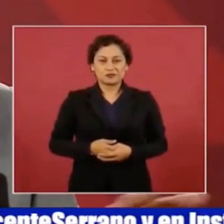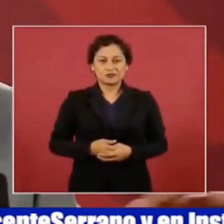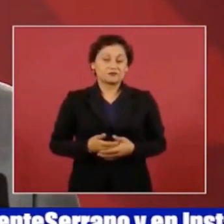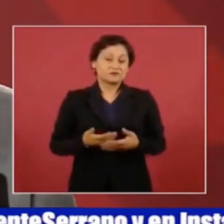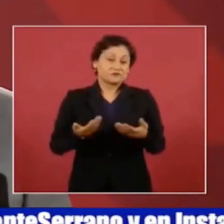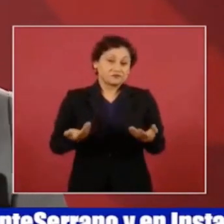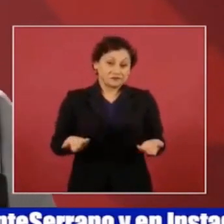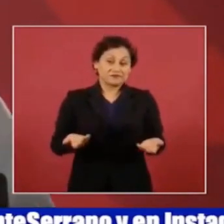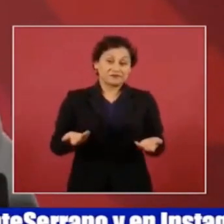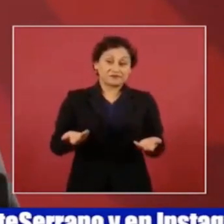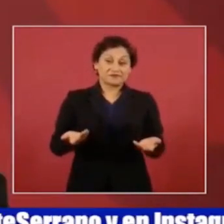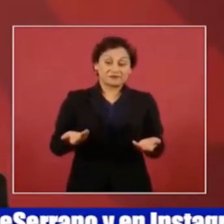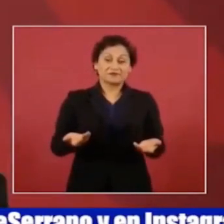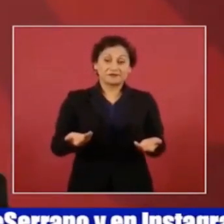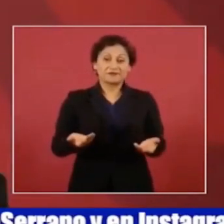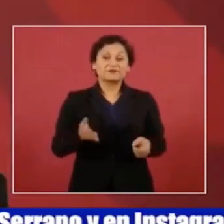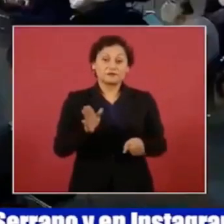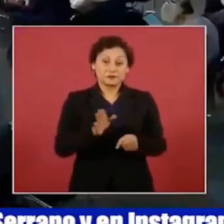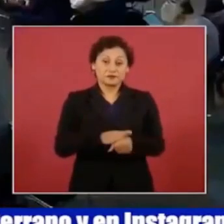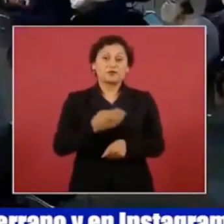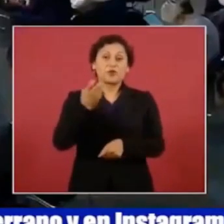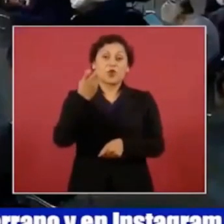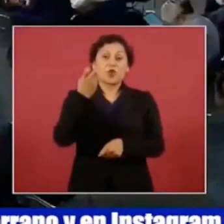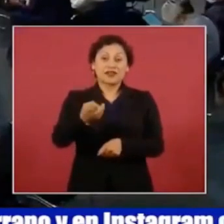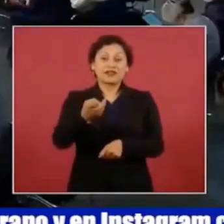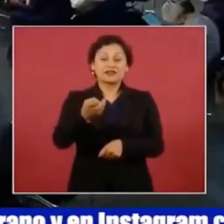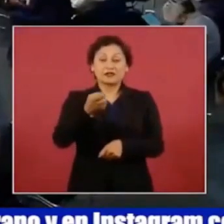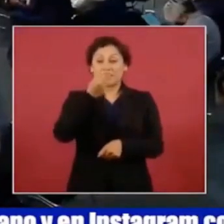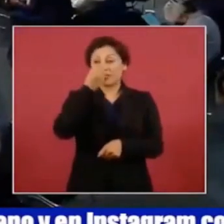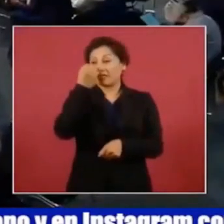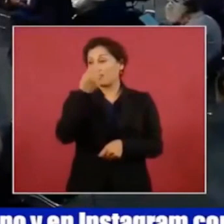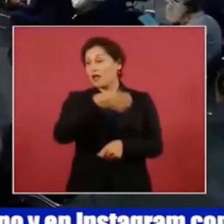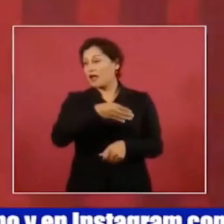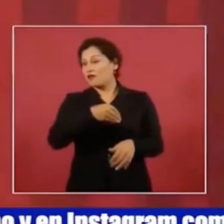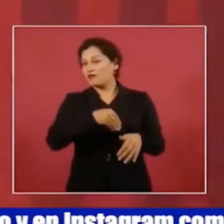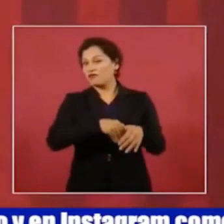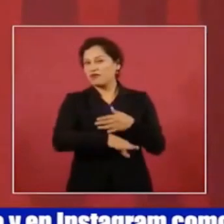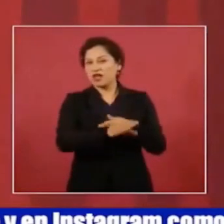Entonces, pueden filtrar información